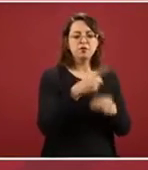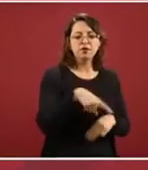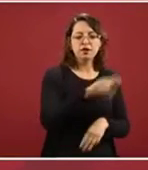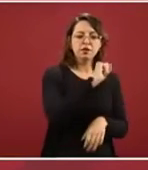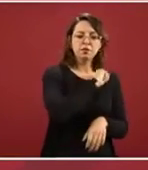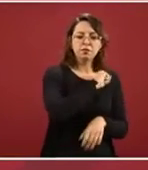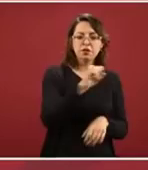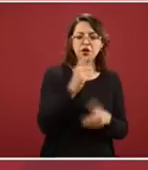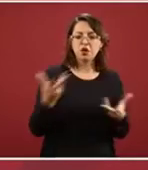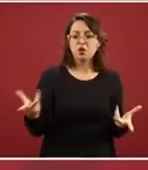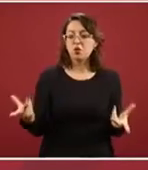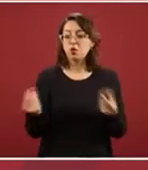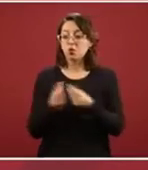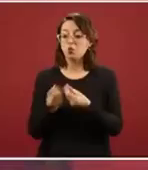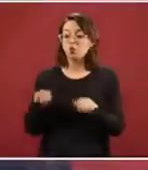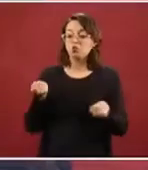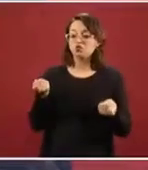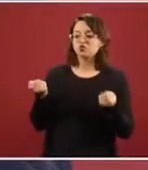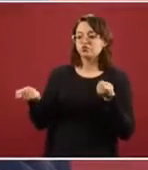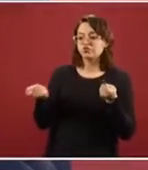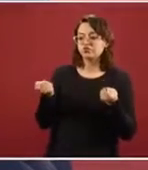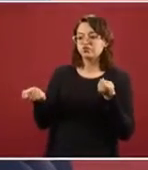delictivos tenían tanto poder